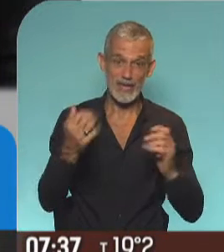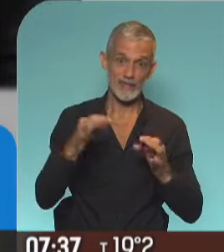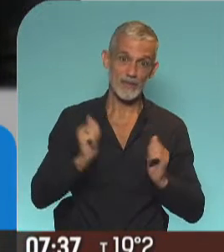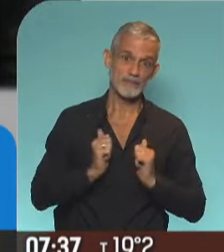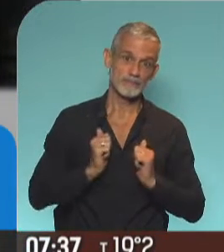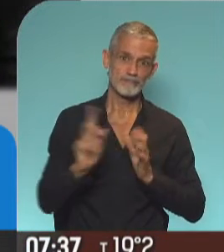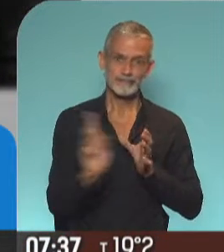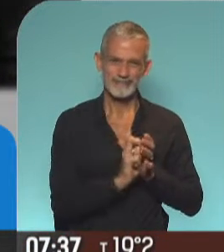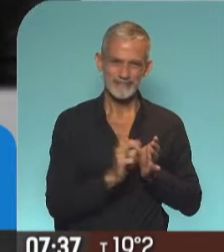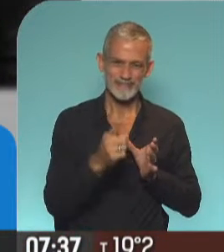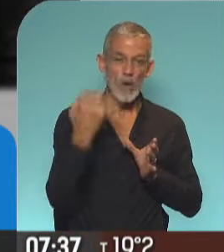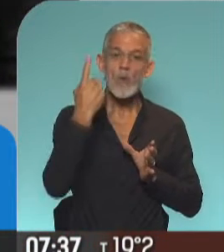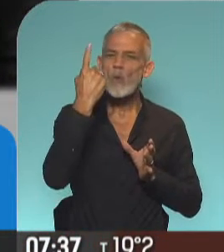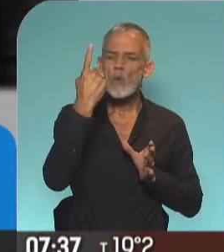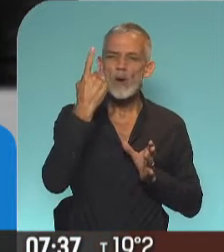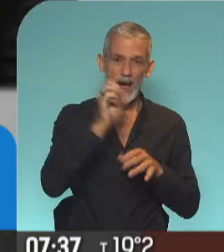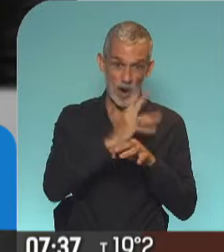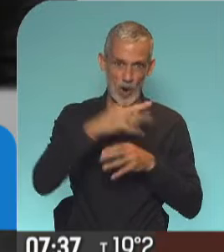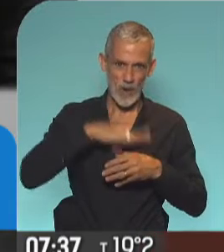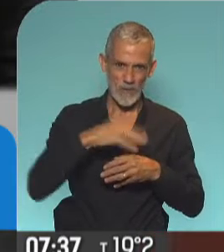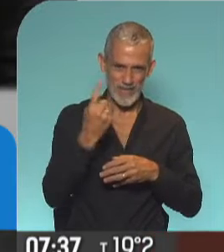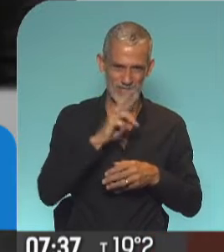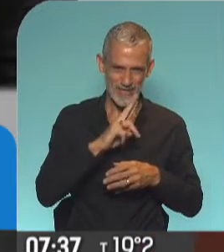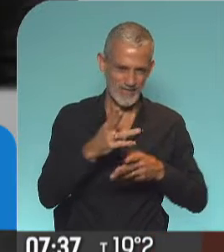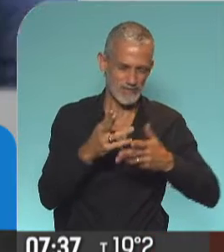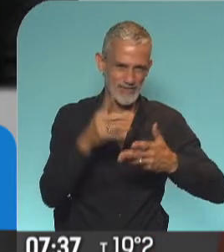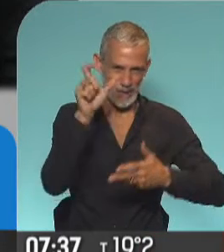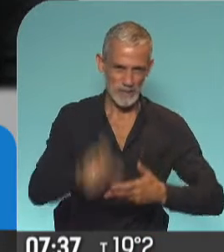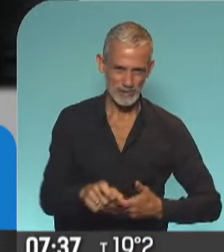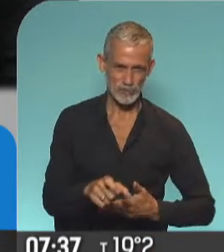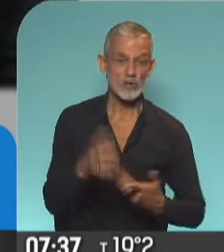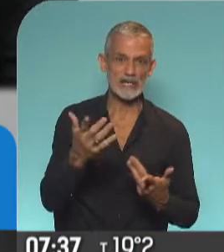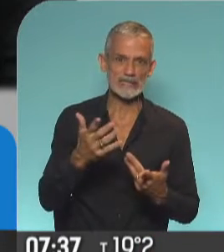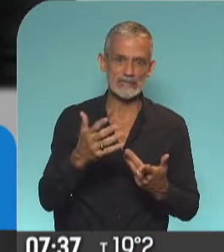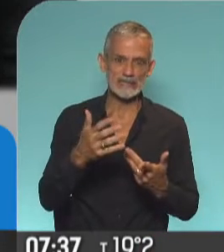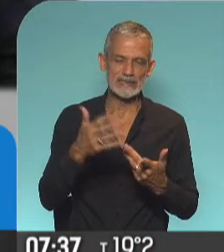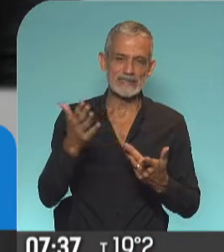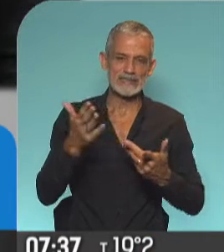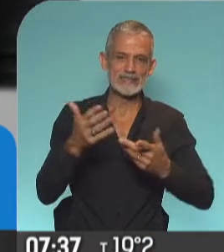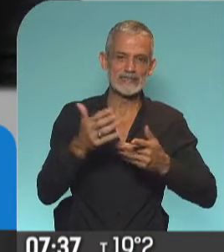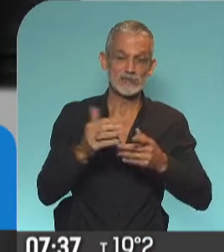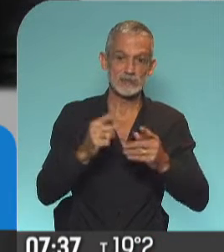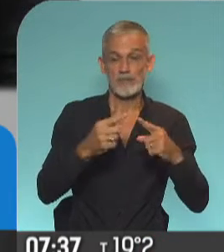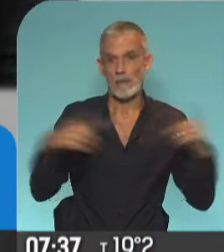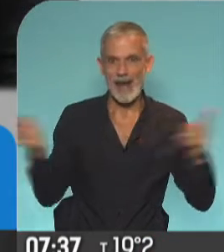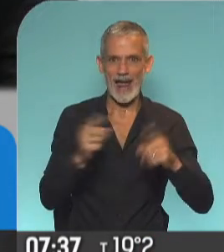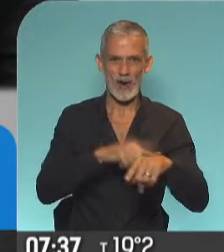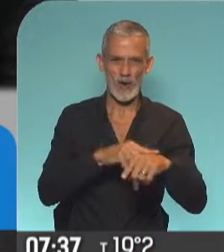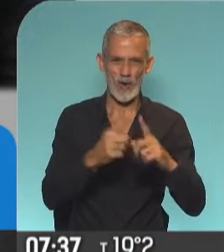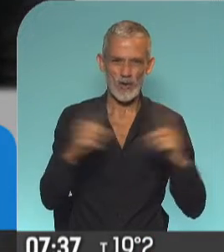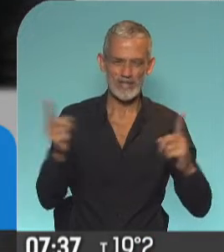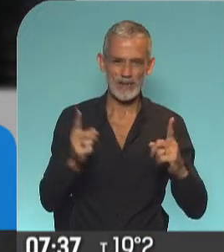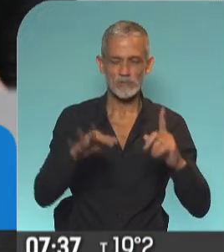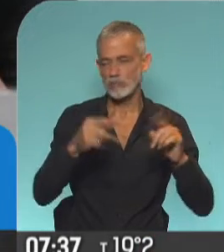que aislar, hubo un caso de COVID. Y eso hizo que se extiendan la estadía de muchas de las personas y eso